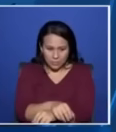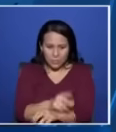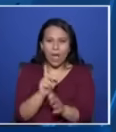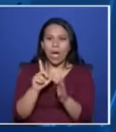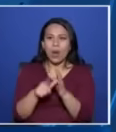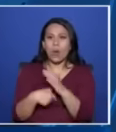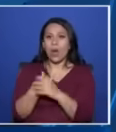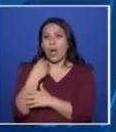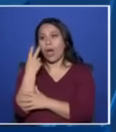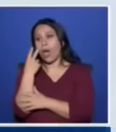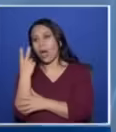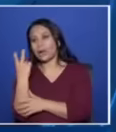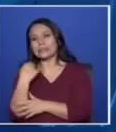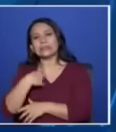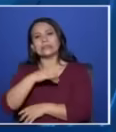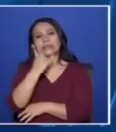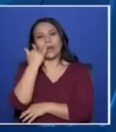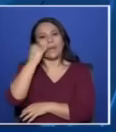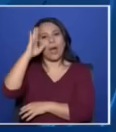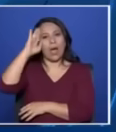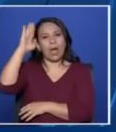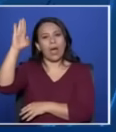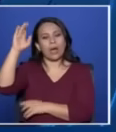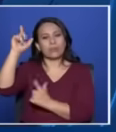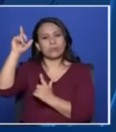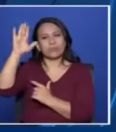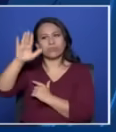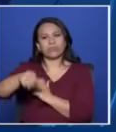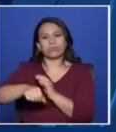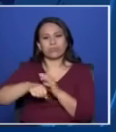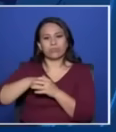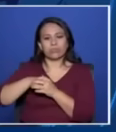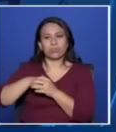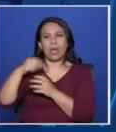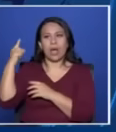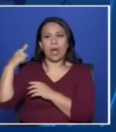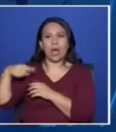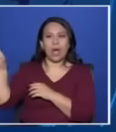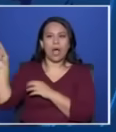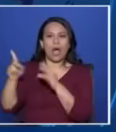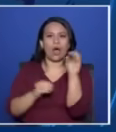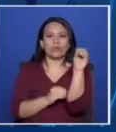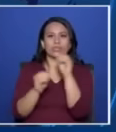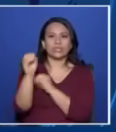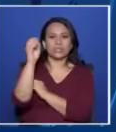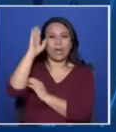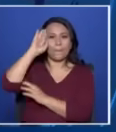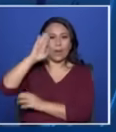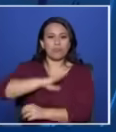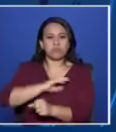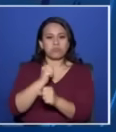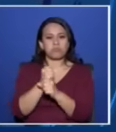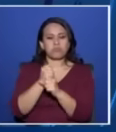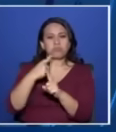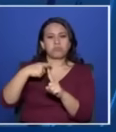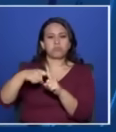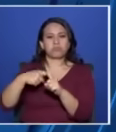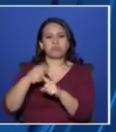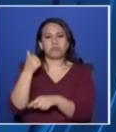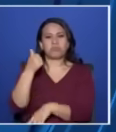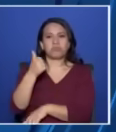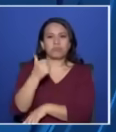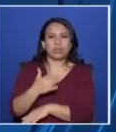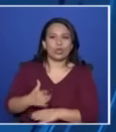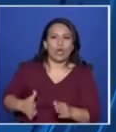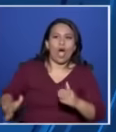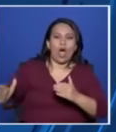los estudiantes, llamaron a los militares para que trasladen al sospechoso a las oficinas de la policía. Fue un esfuerzo entre todos, ¿no?